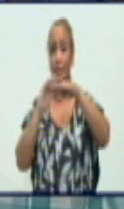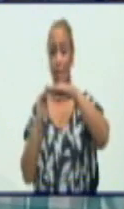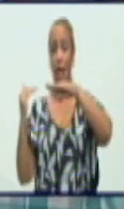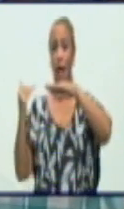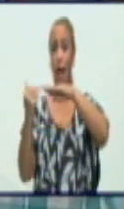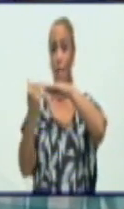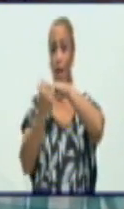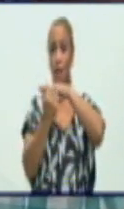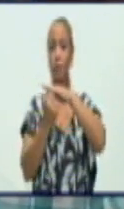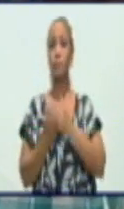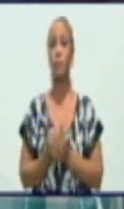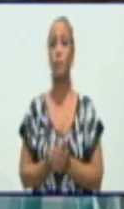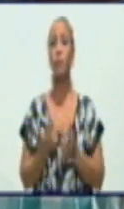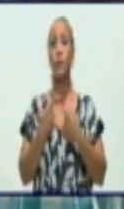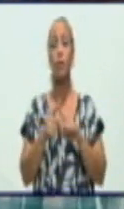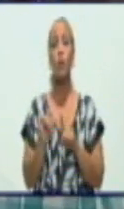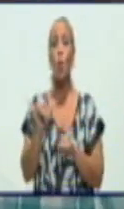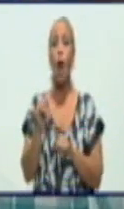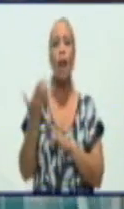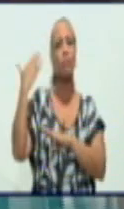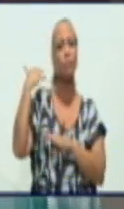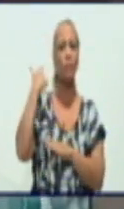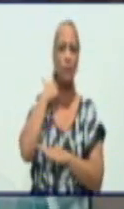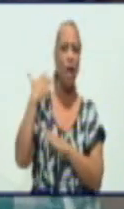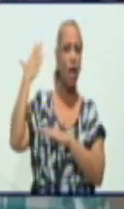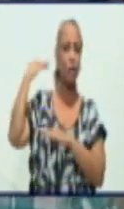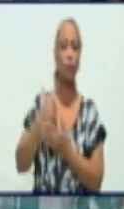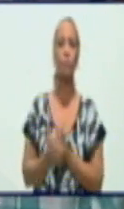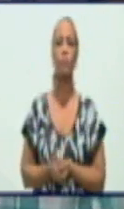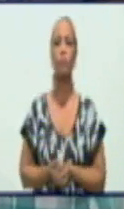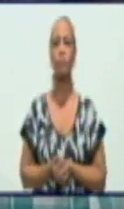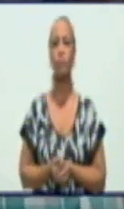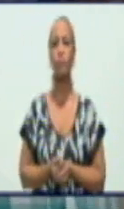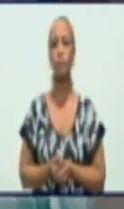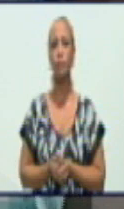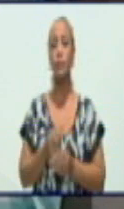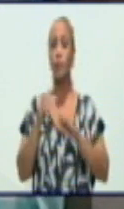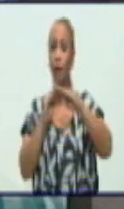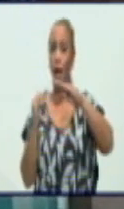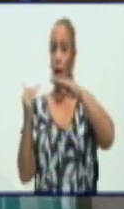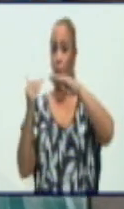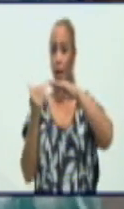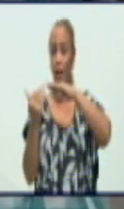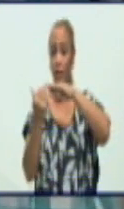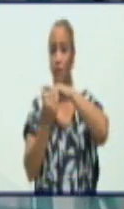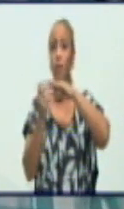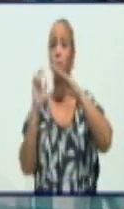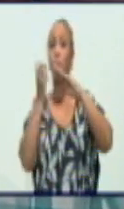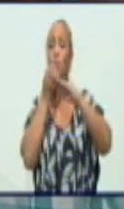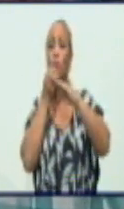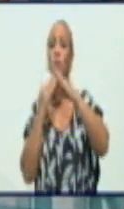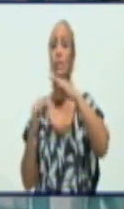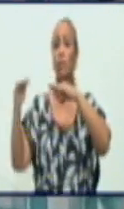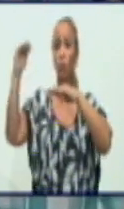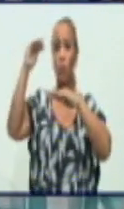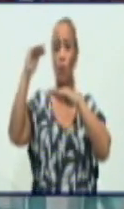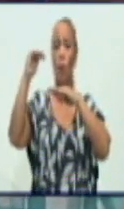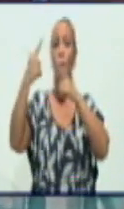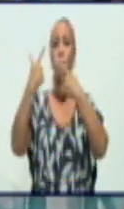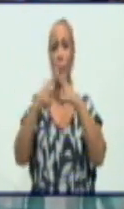afecte topo a mike y tuvo una pequeña presión y lo subió eso puede pasar yo miraba a la